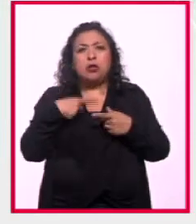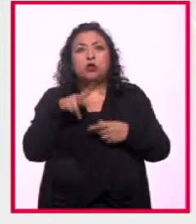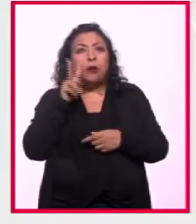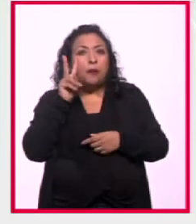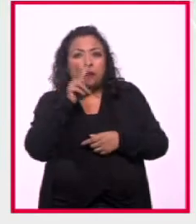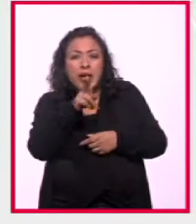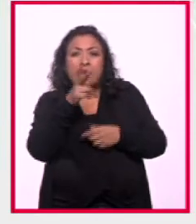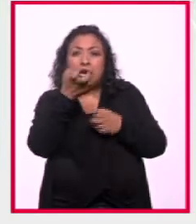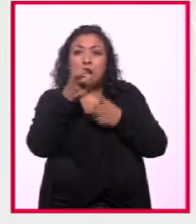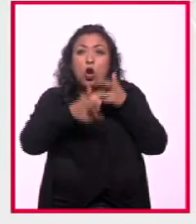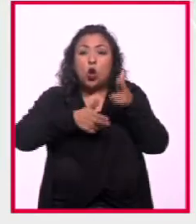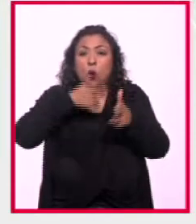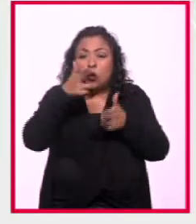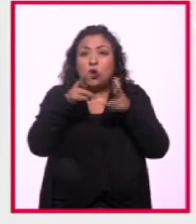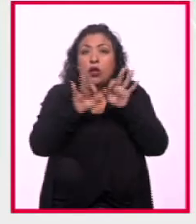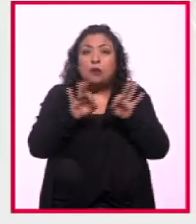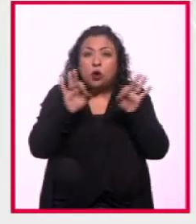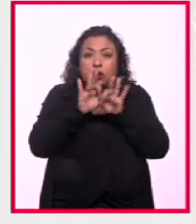extremos